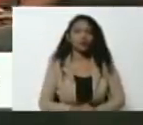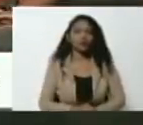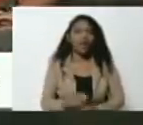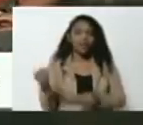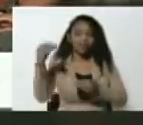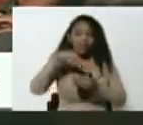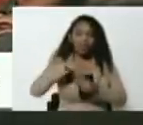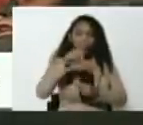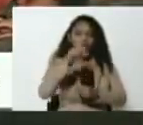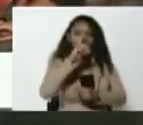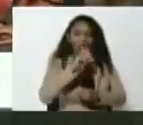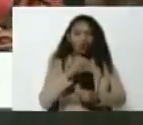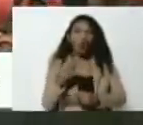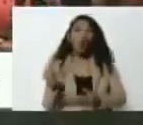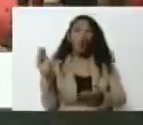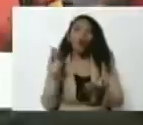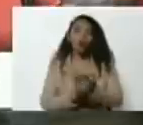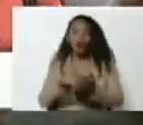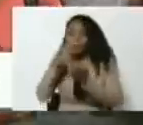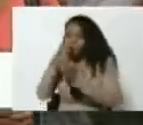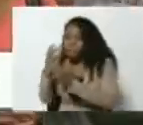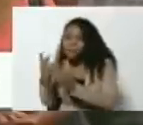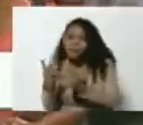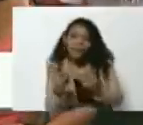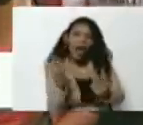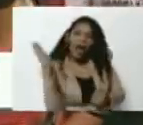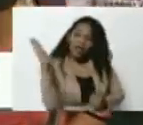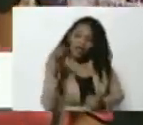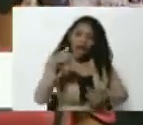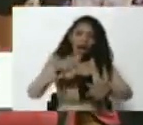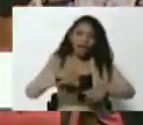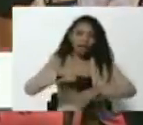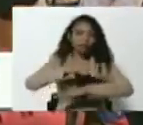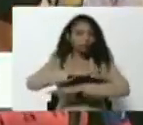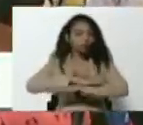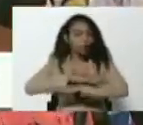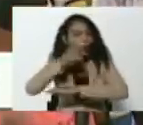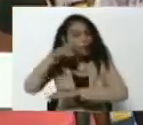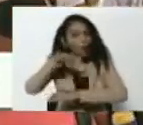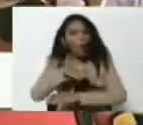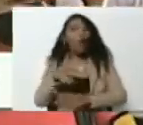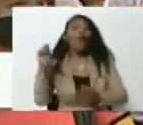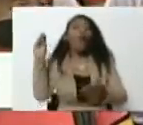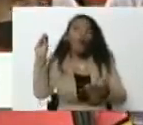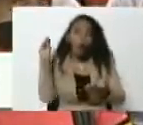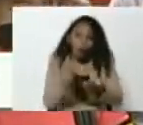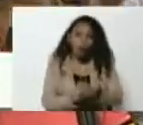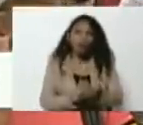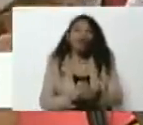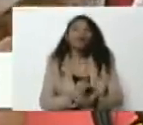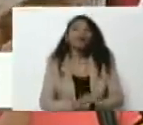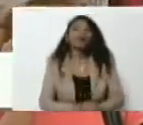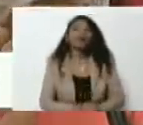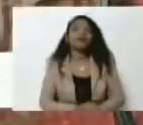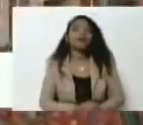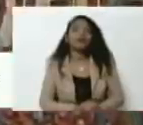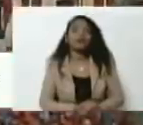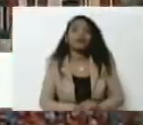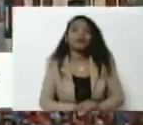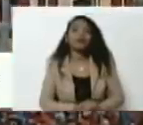dentro de un año los vuelvo a invitar a que vengan a este balcón del pueblo otra vez.